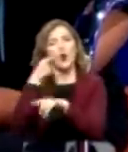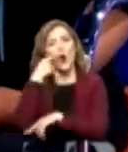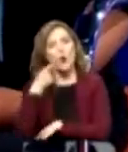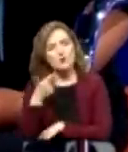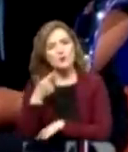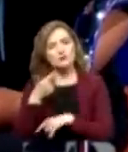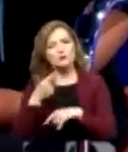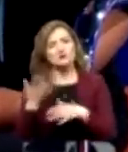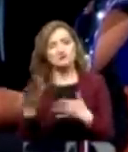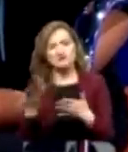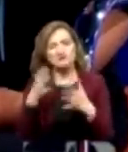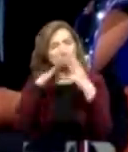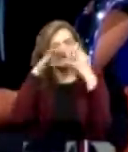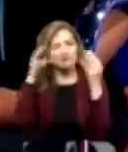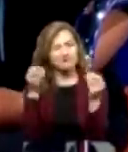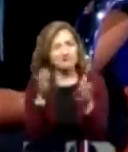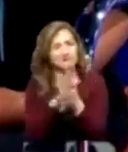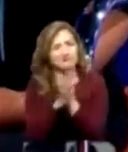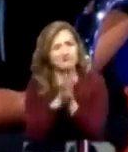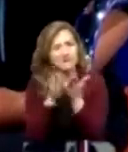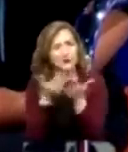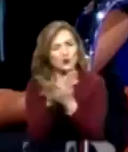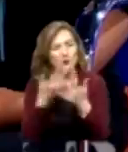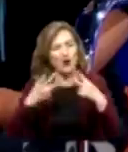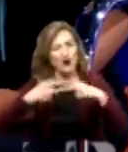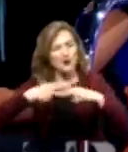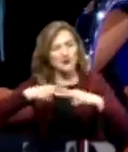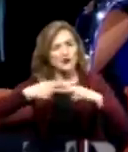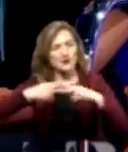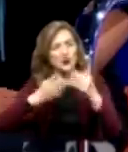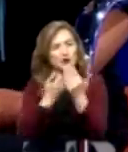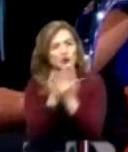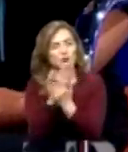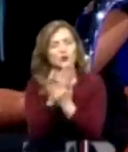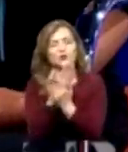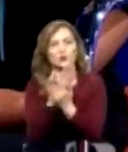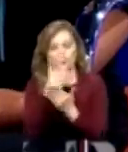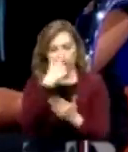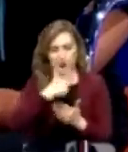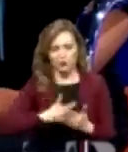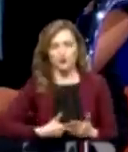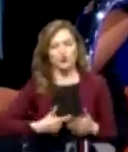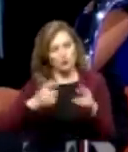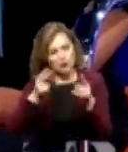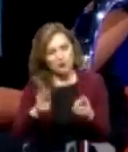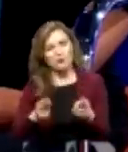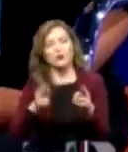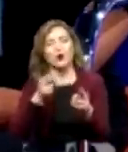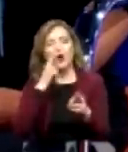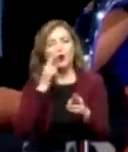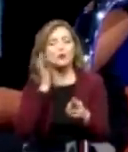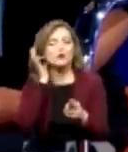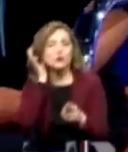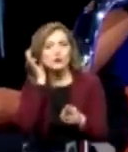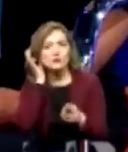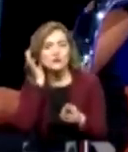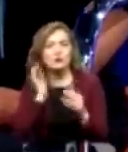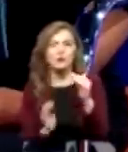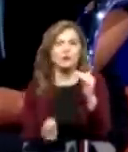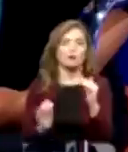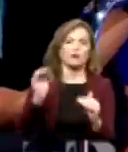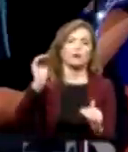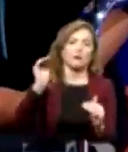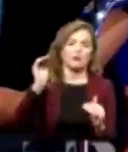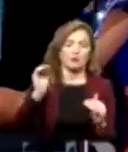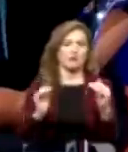todavía no están entendiendo que tenemos nuevas relaciones, que tenemos que vernos como seres humanos, sabemos que hombres y mujeres no es que uno es más que otro,